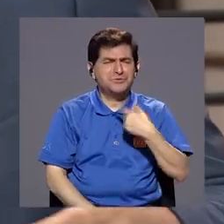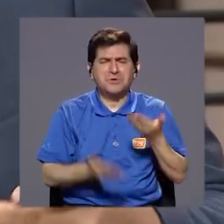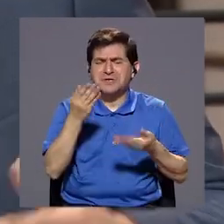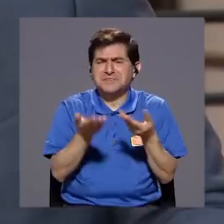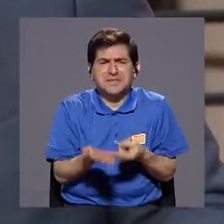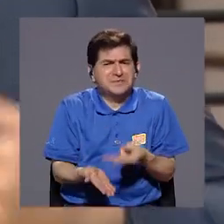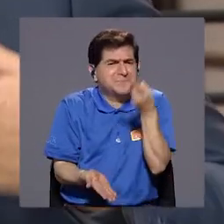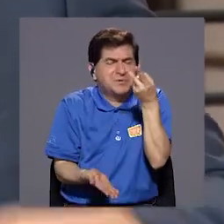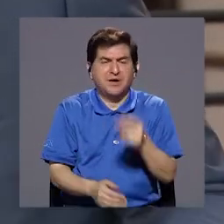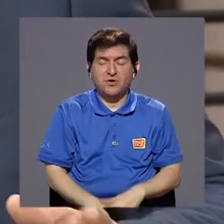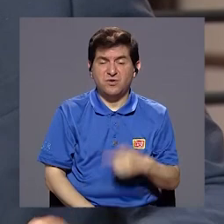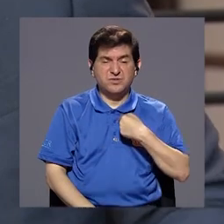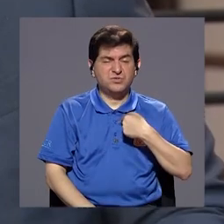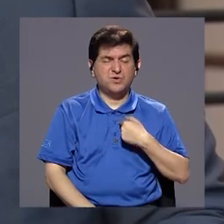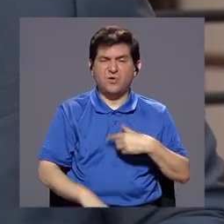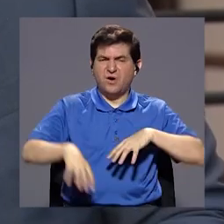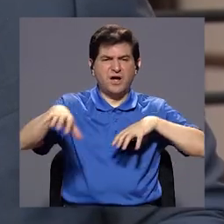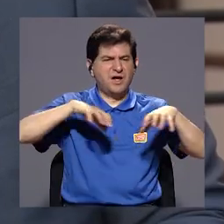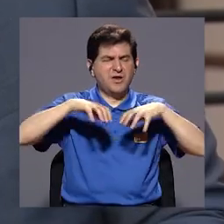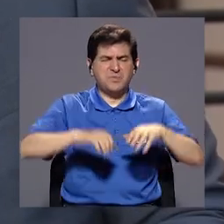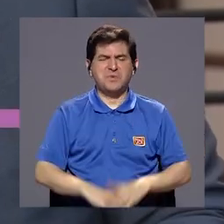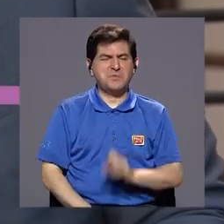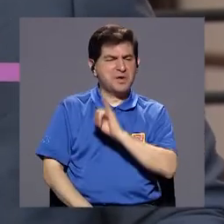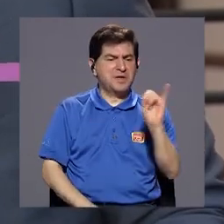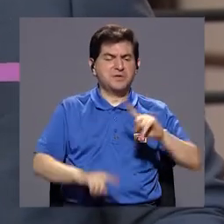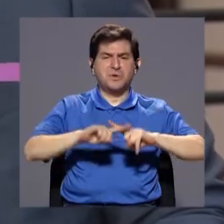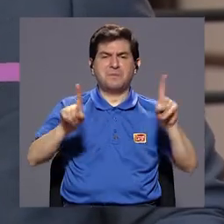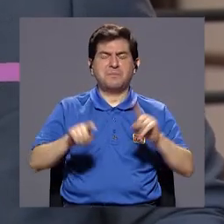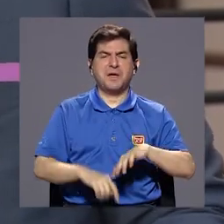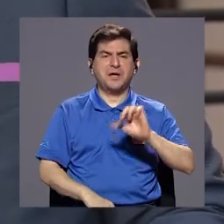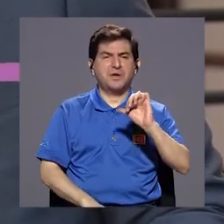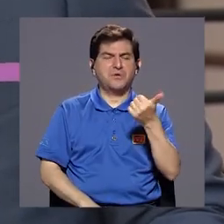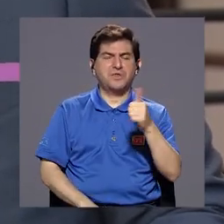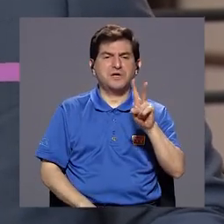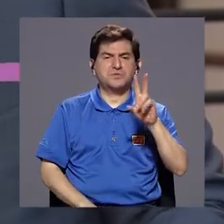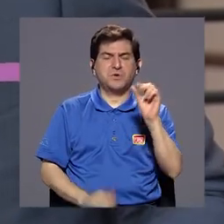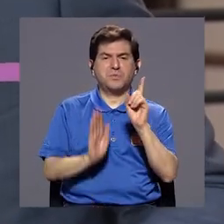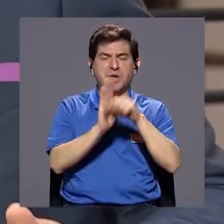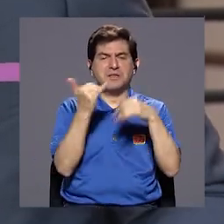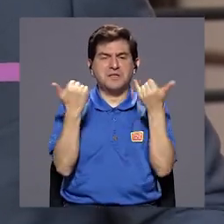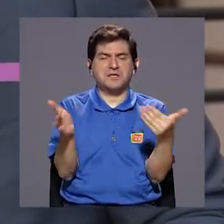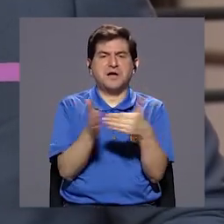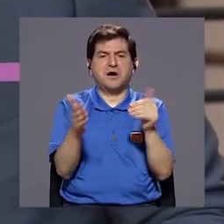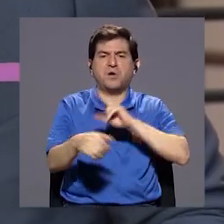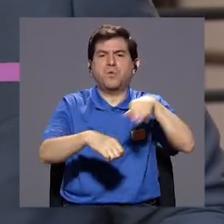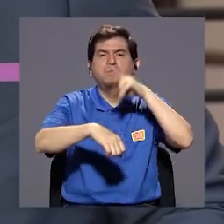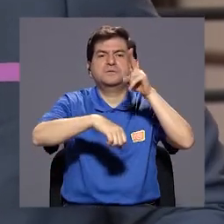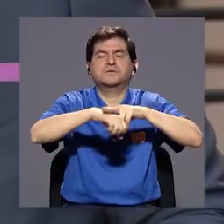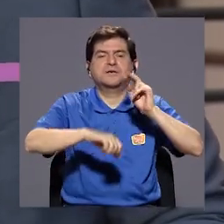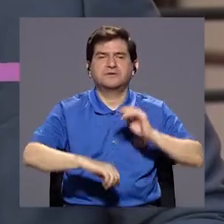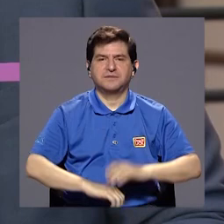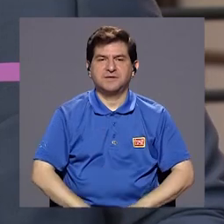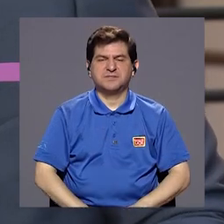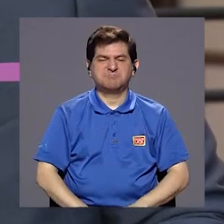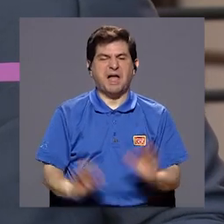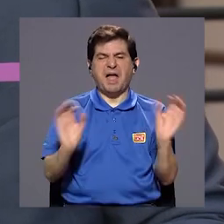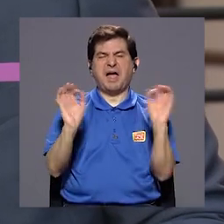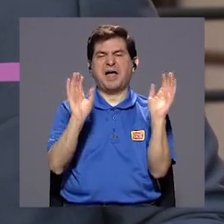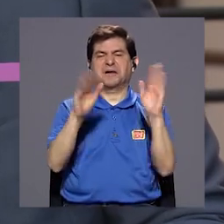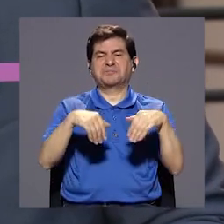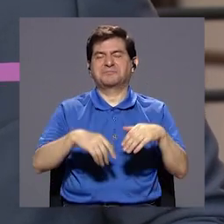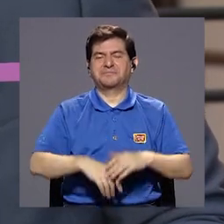sí, ese exactamente, síntoma. Dejé de mover el lado izquierdo del cuerpo, pero a los 10, 20 minutos ya volvió otra vez a la normalidad, entonces no pasa